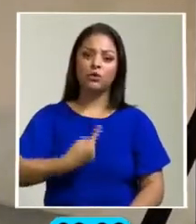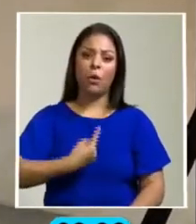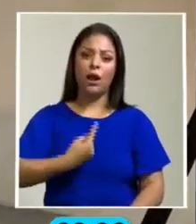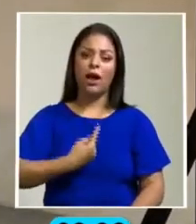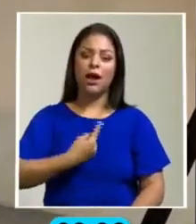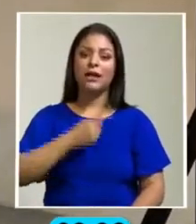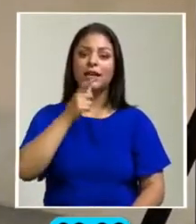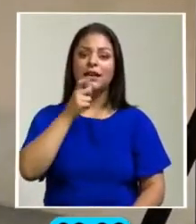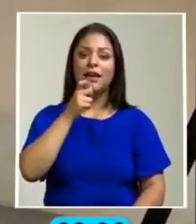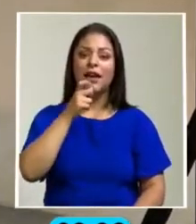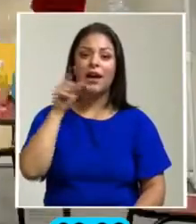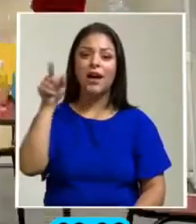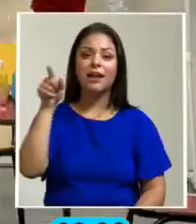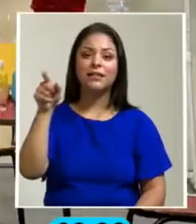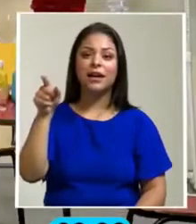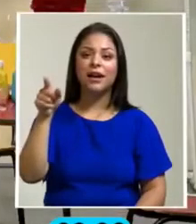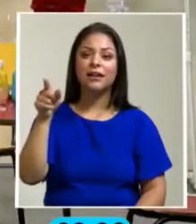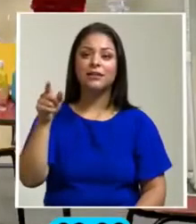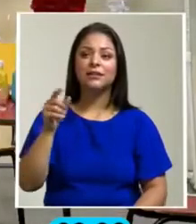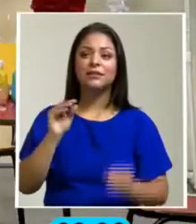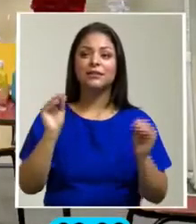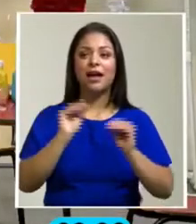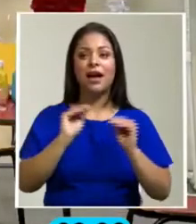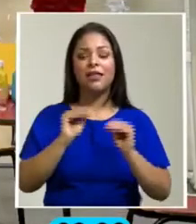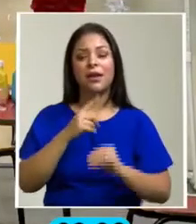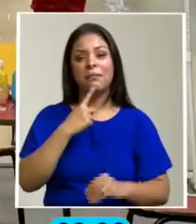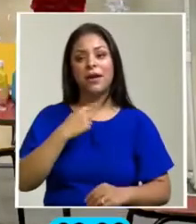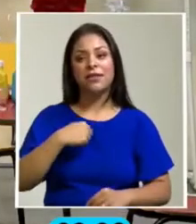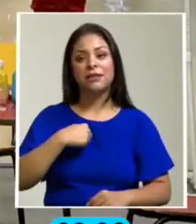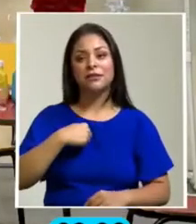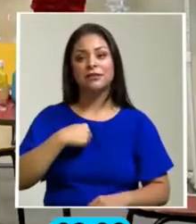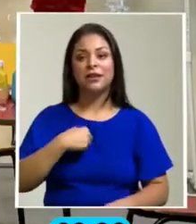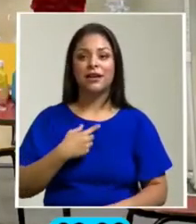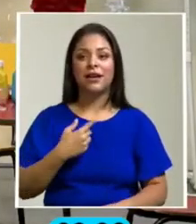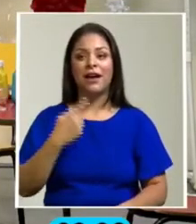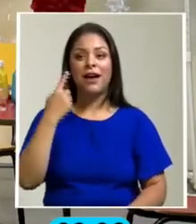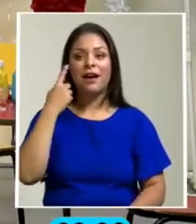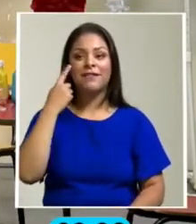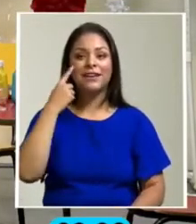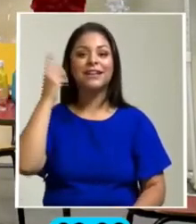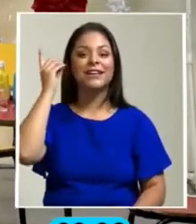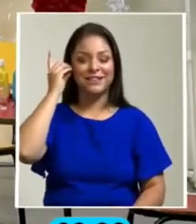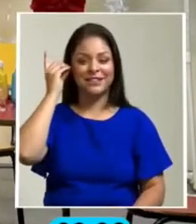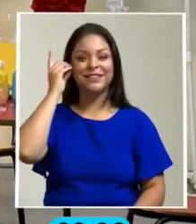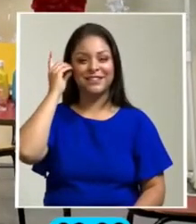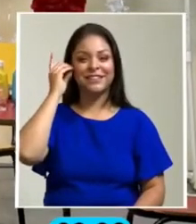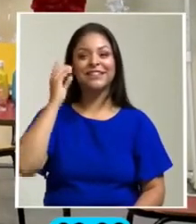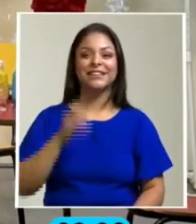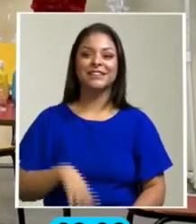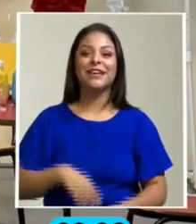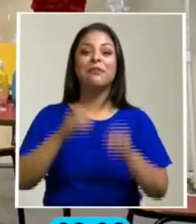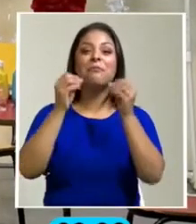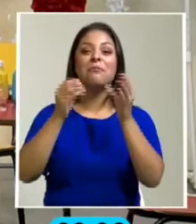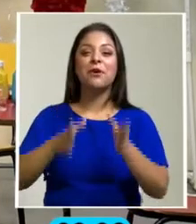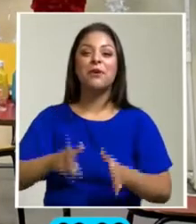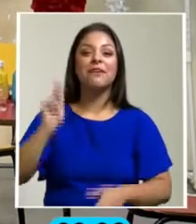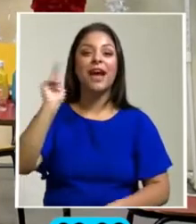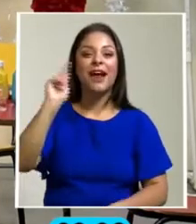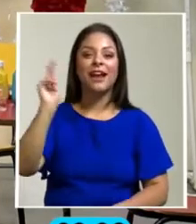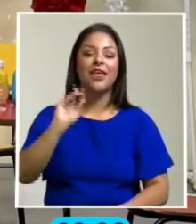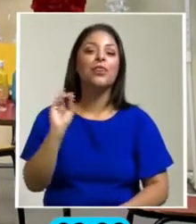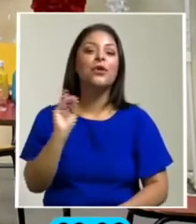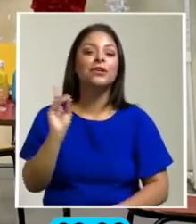será? ¿Nadie me dice? Vamos a ver. Dayana, usted me dice, me saluda. Niña